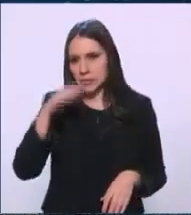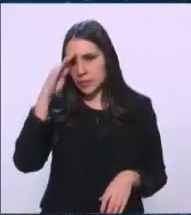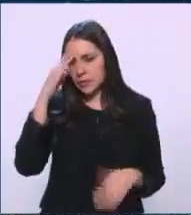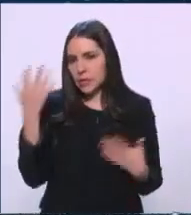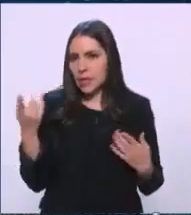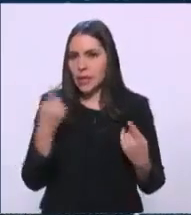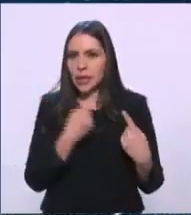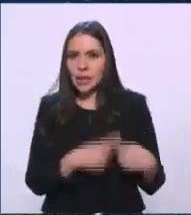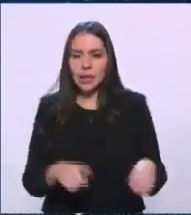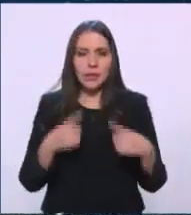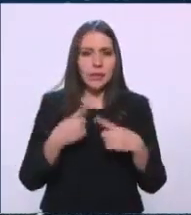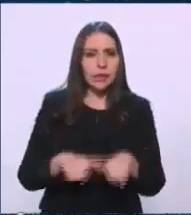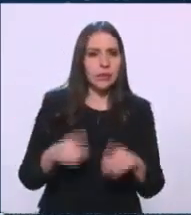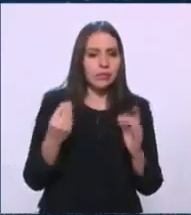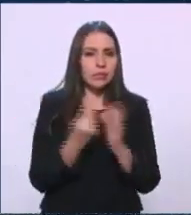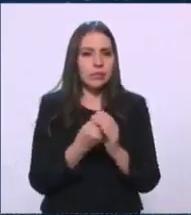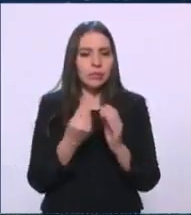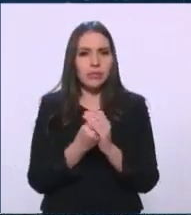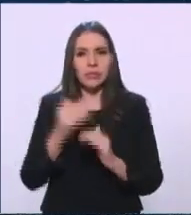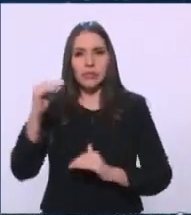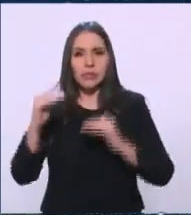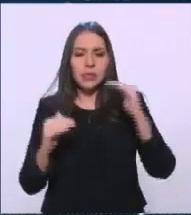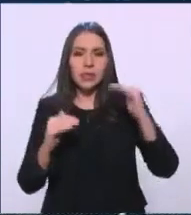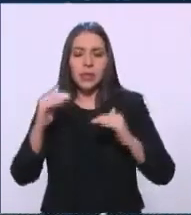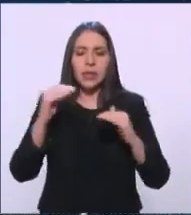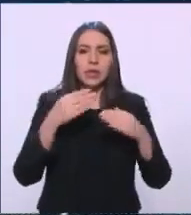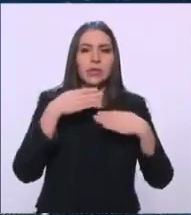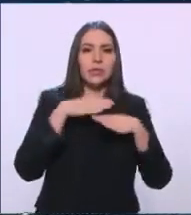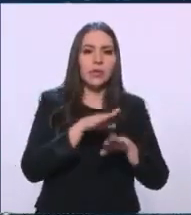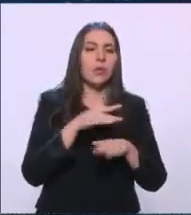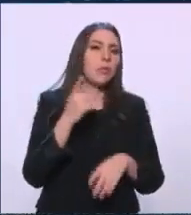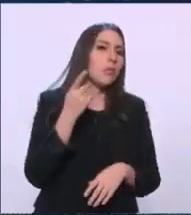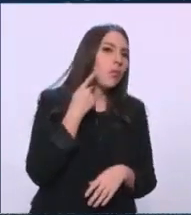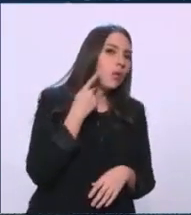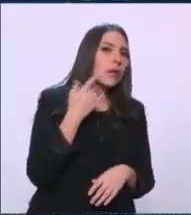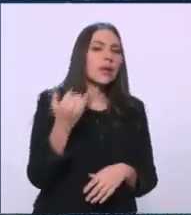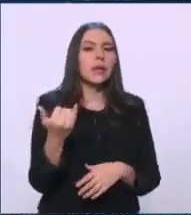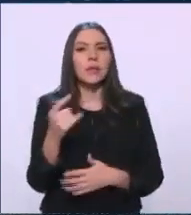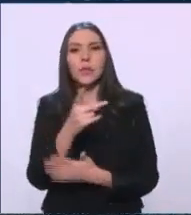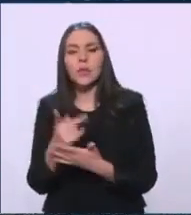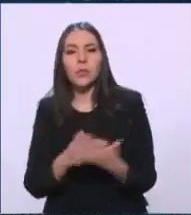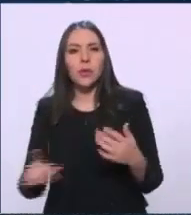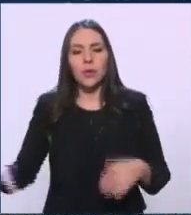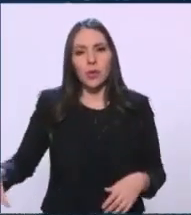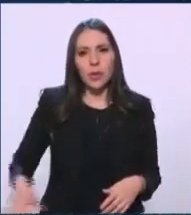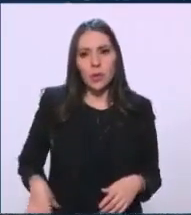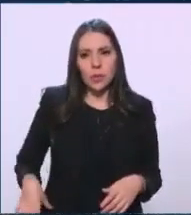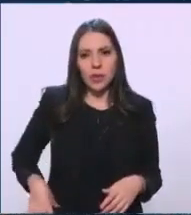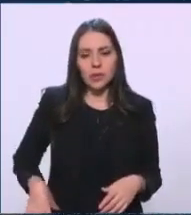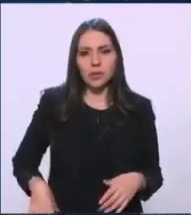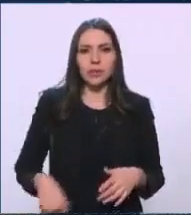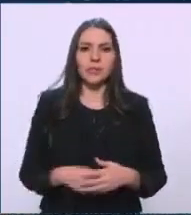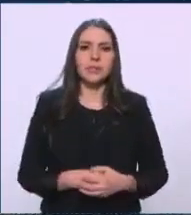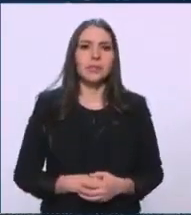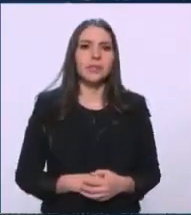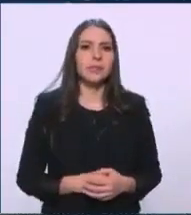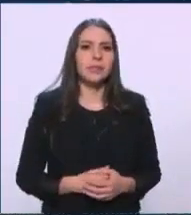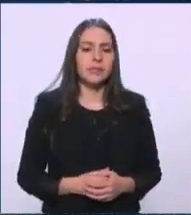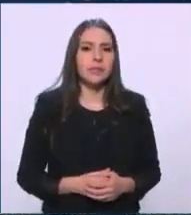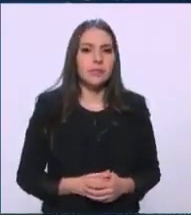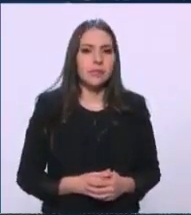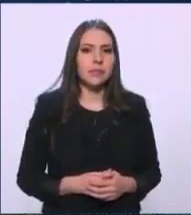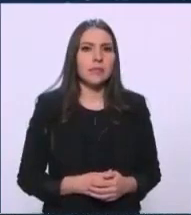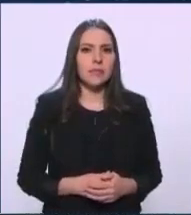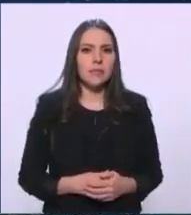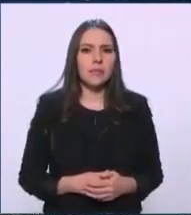categorías distintas de lo político y las políticas públicas, y me parece pues que